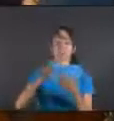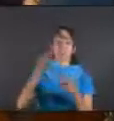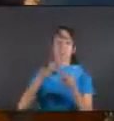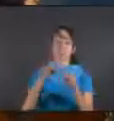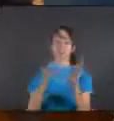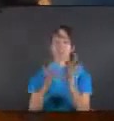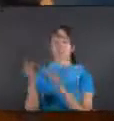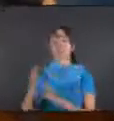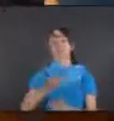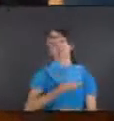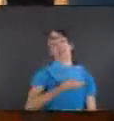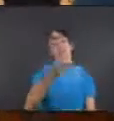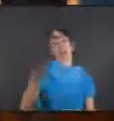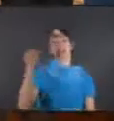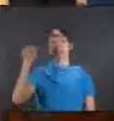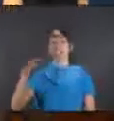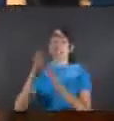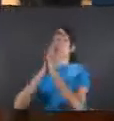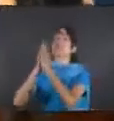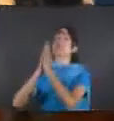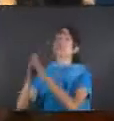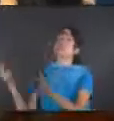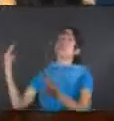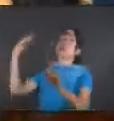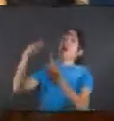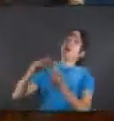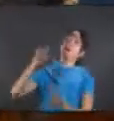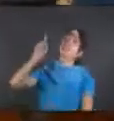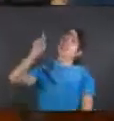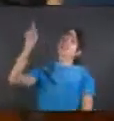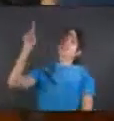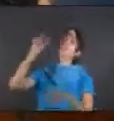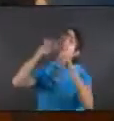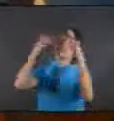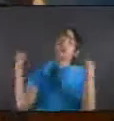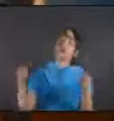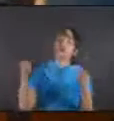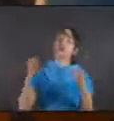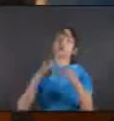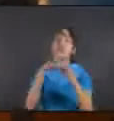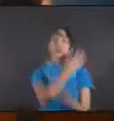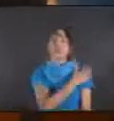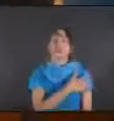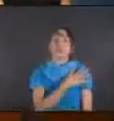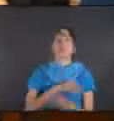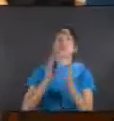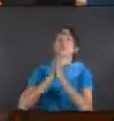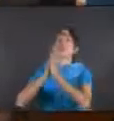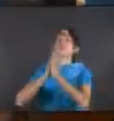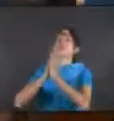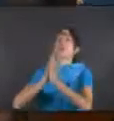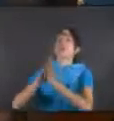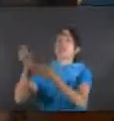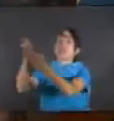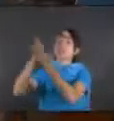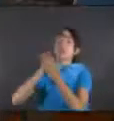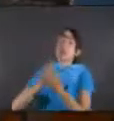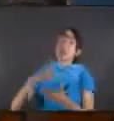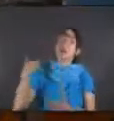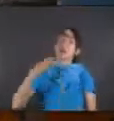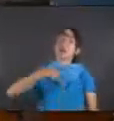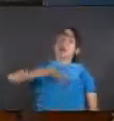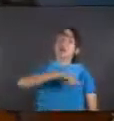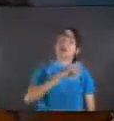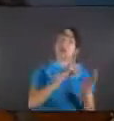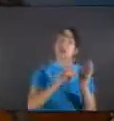ruego que de una forma milagrosa, Señor, sus ojos sean sanados por tu unción poderosa,